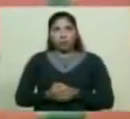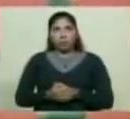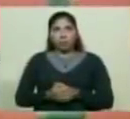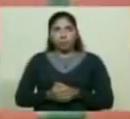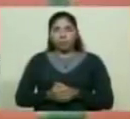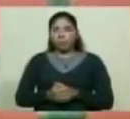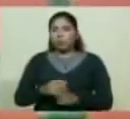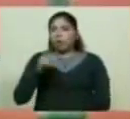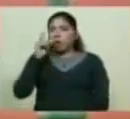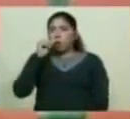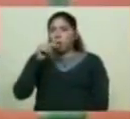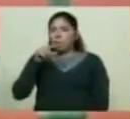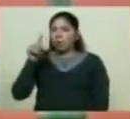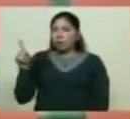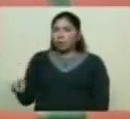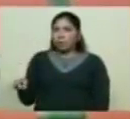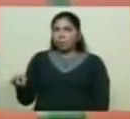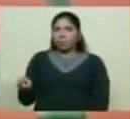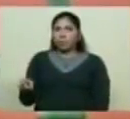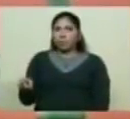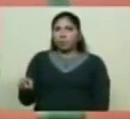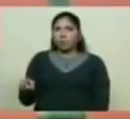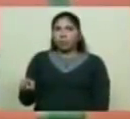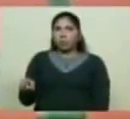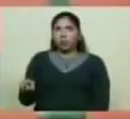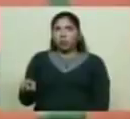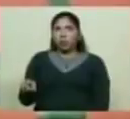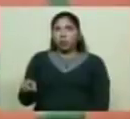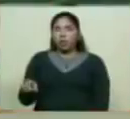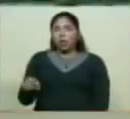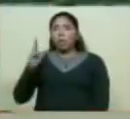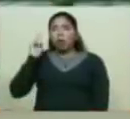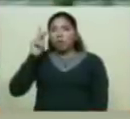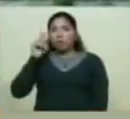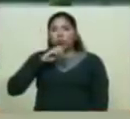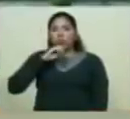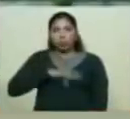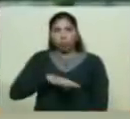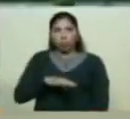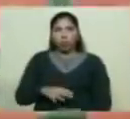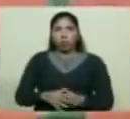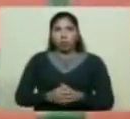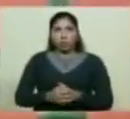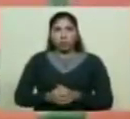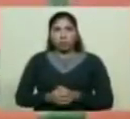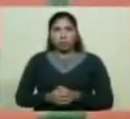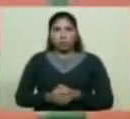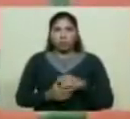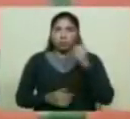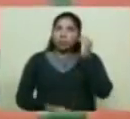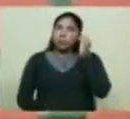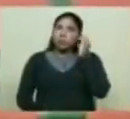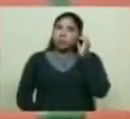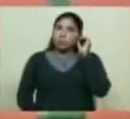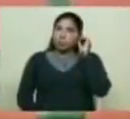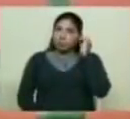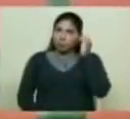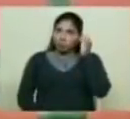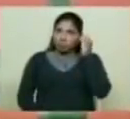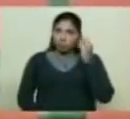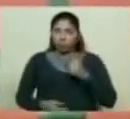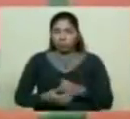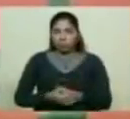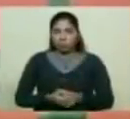nacional de la historia profesor historiador pedro calzadilla al general el mayor general mantilla